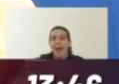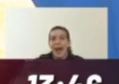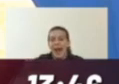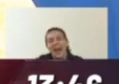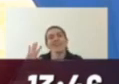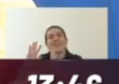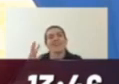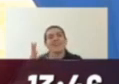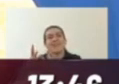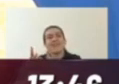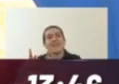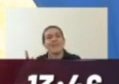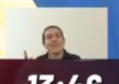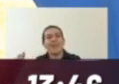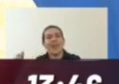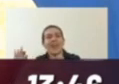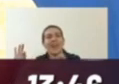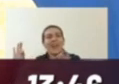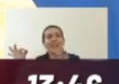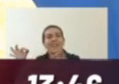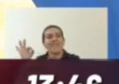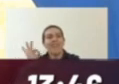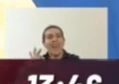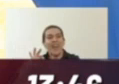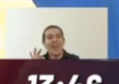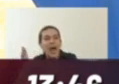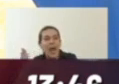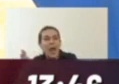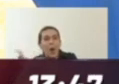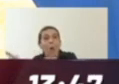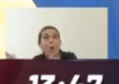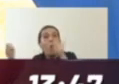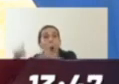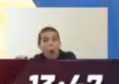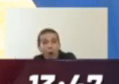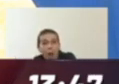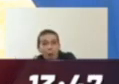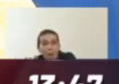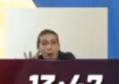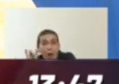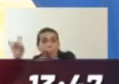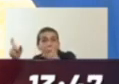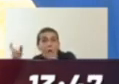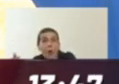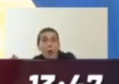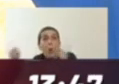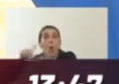del virus. Y cuando todo parece superado, el problema vuelve a empezar.